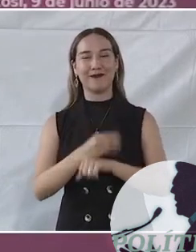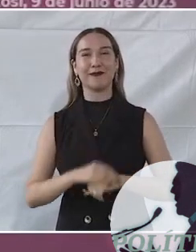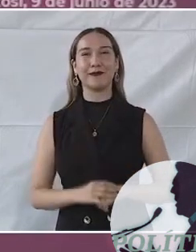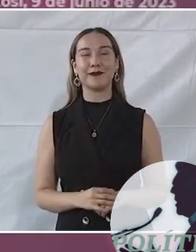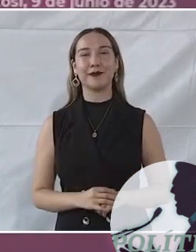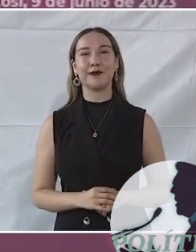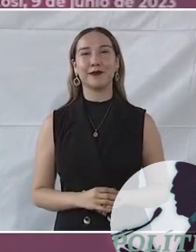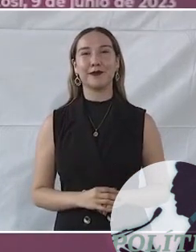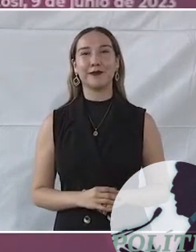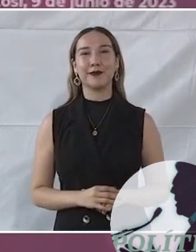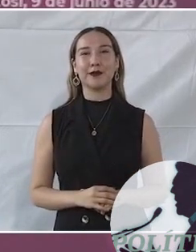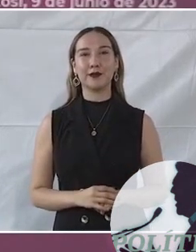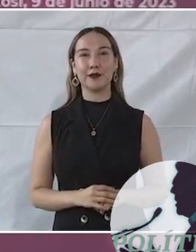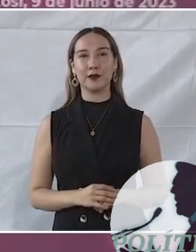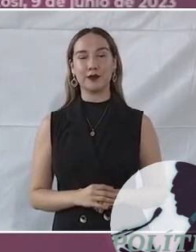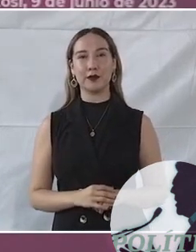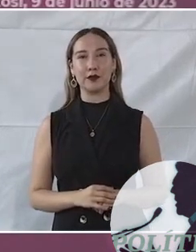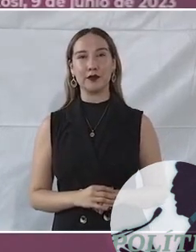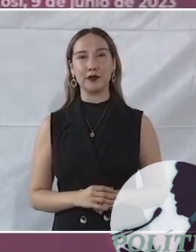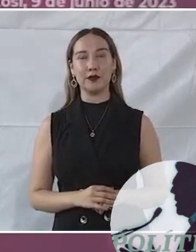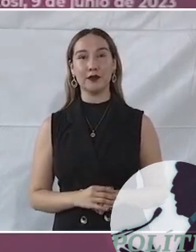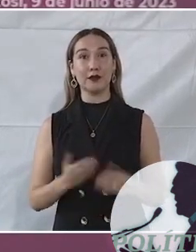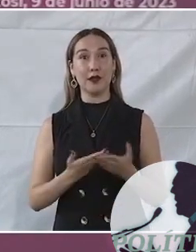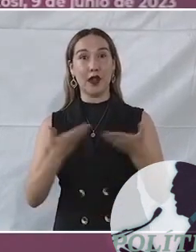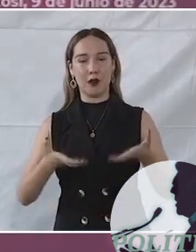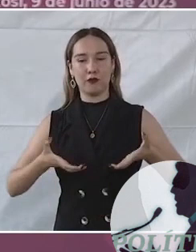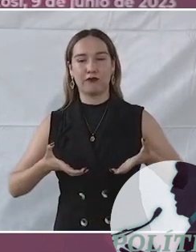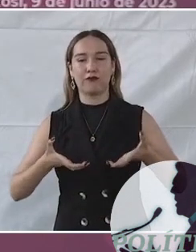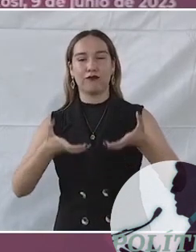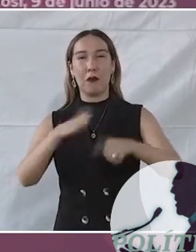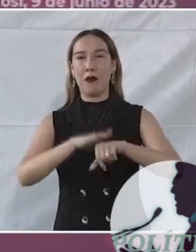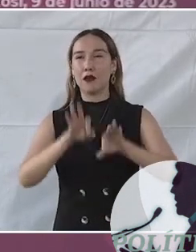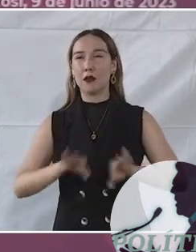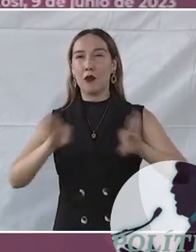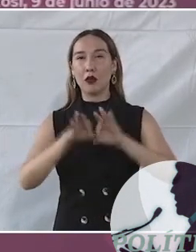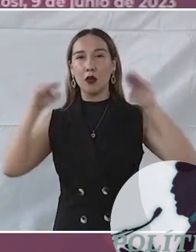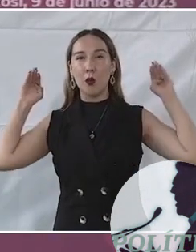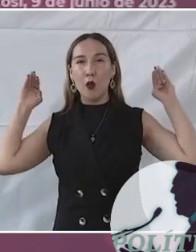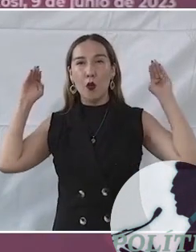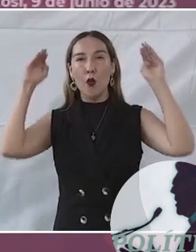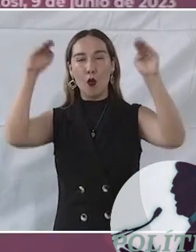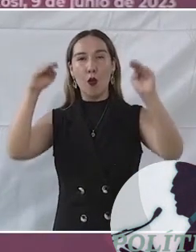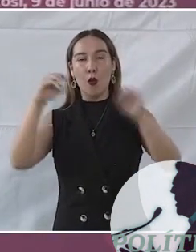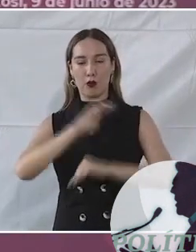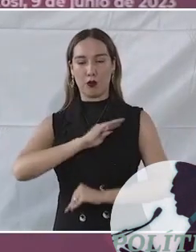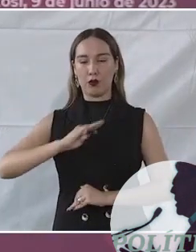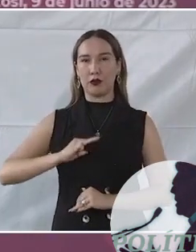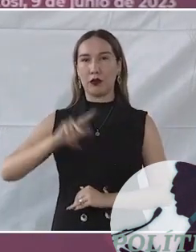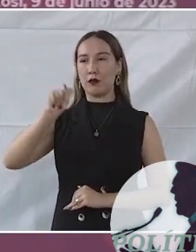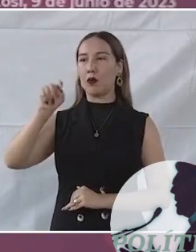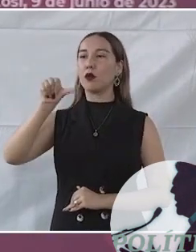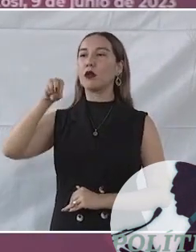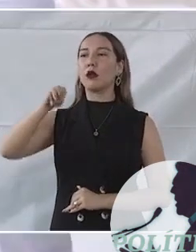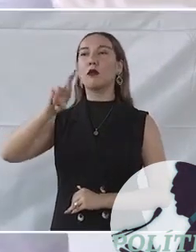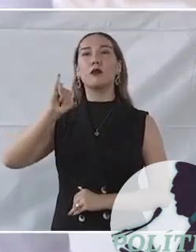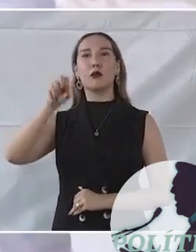La autopista y la ampliación del aeropuerto de Tamuín tienen la misma importancia para el Estado que el